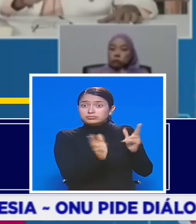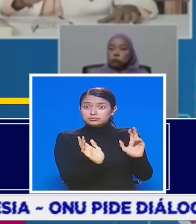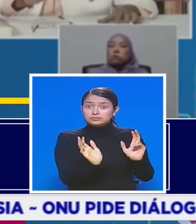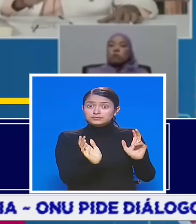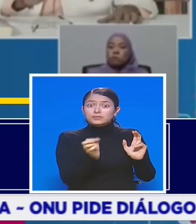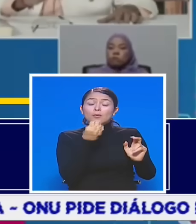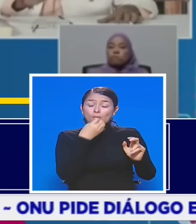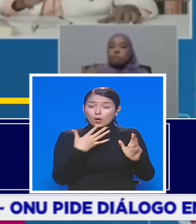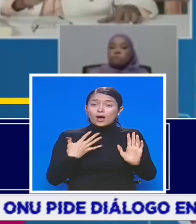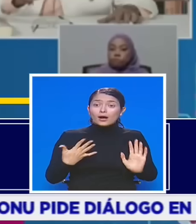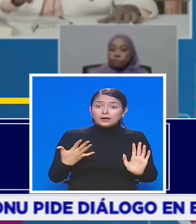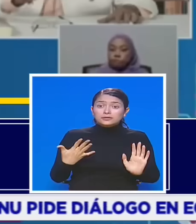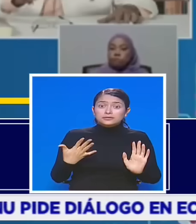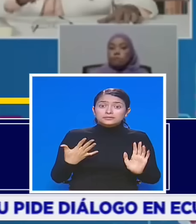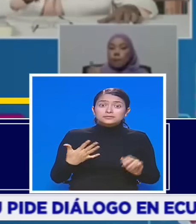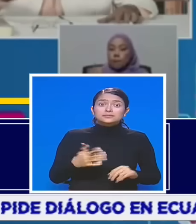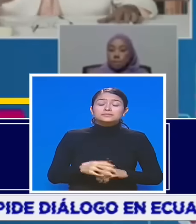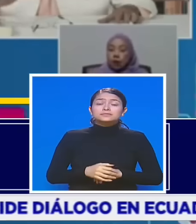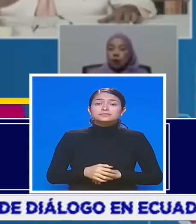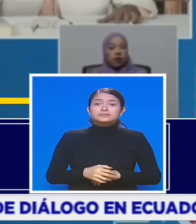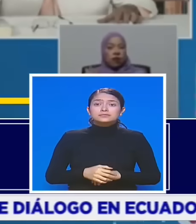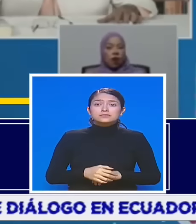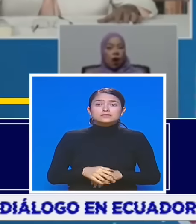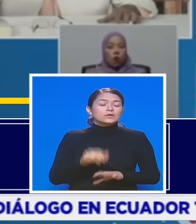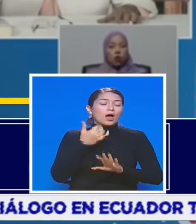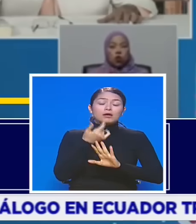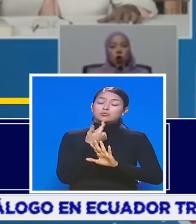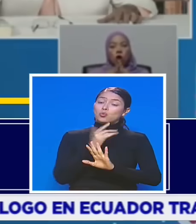buenos equipos, no digo más.